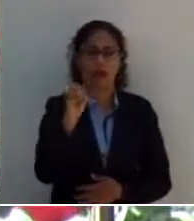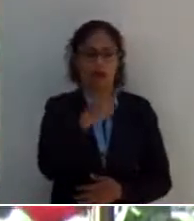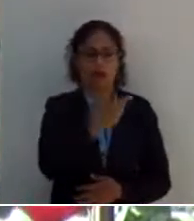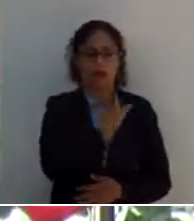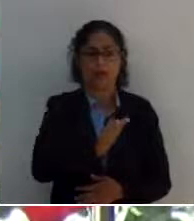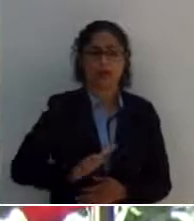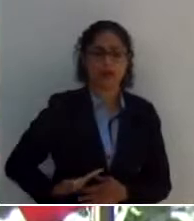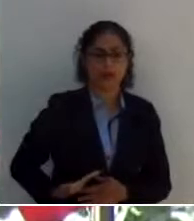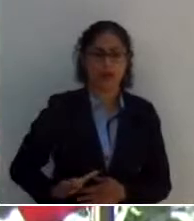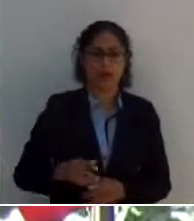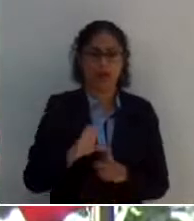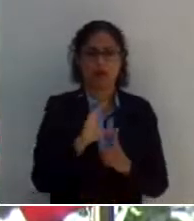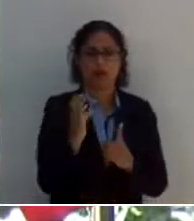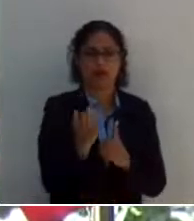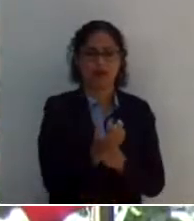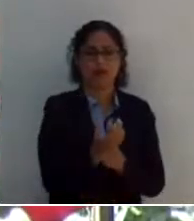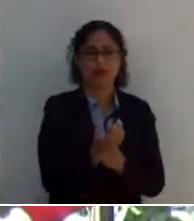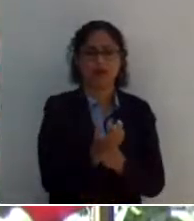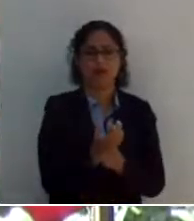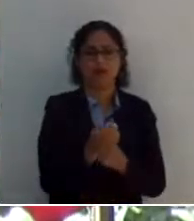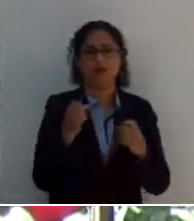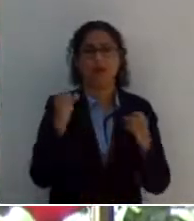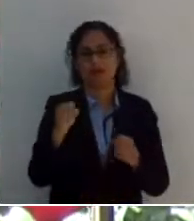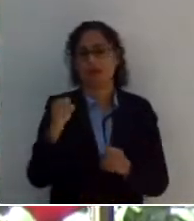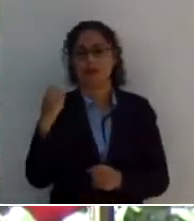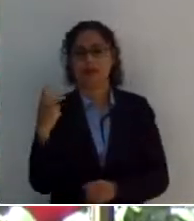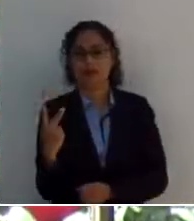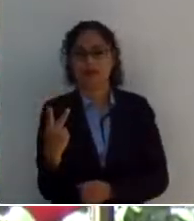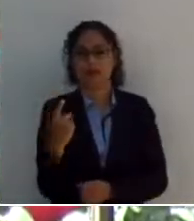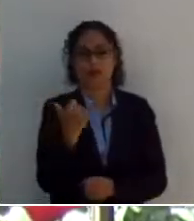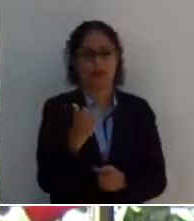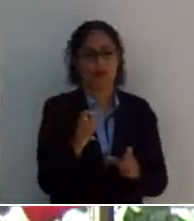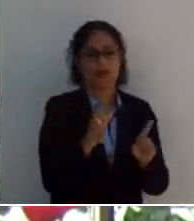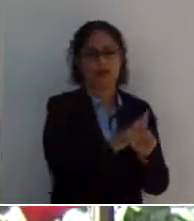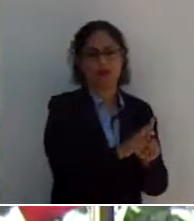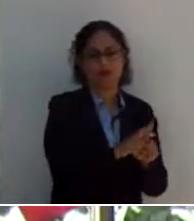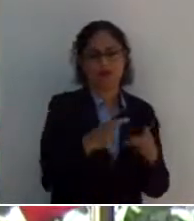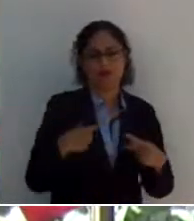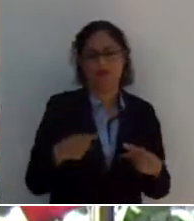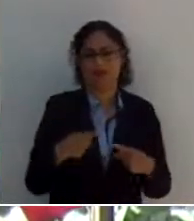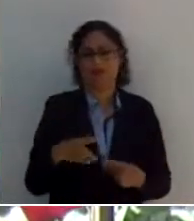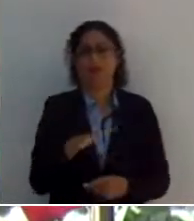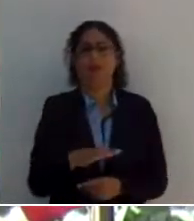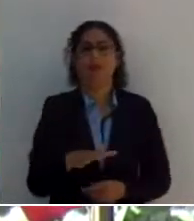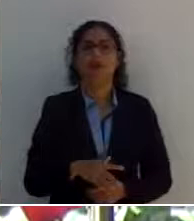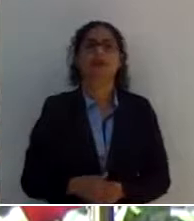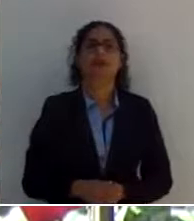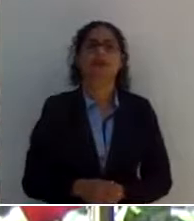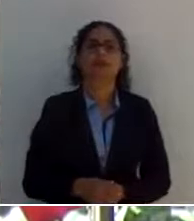Comisión de Seguridad Pública y Protección Civil,